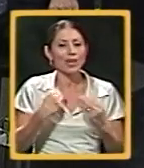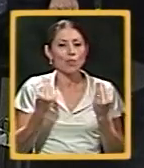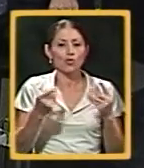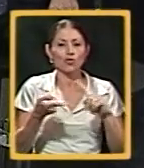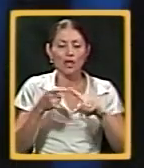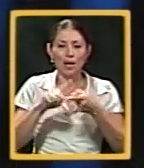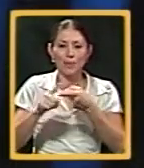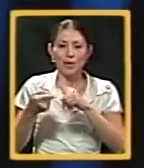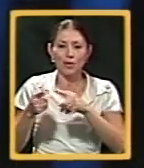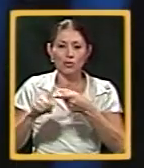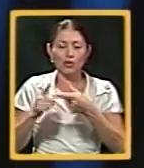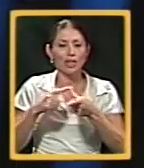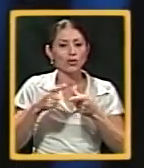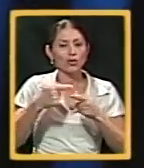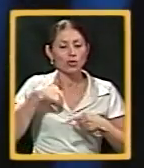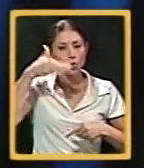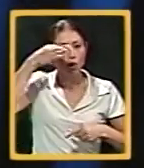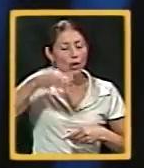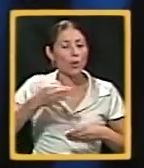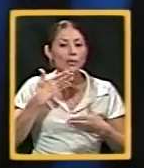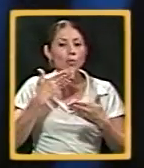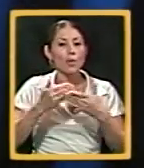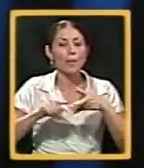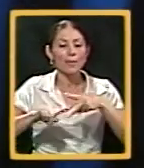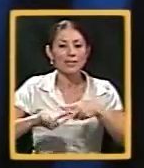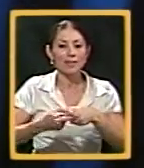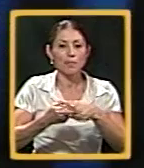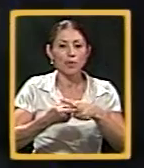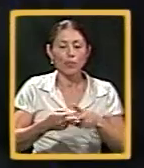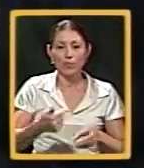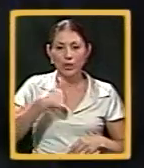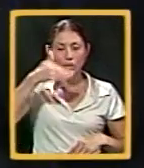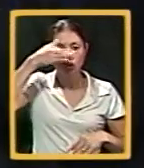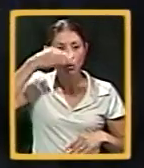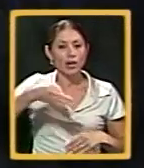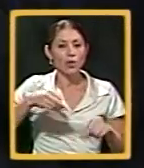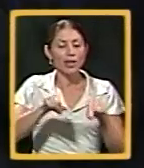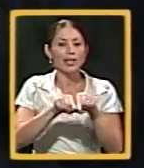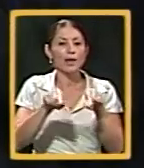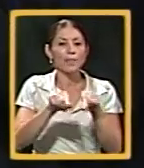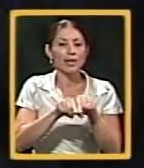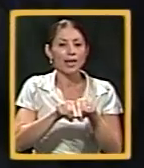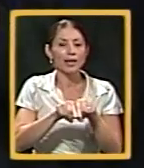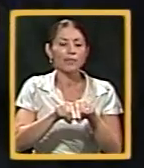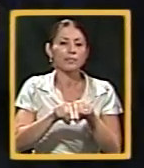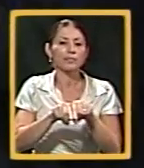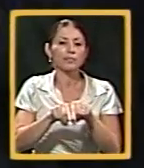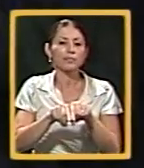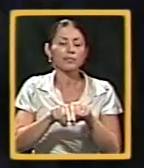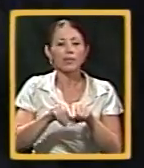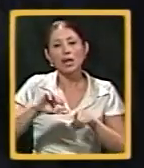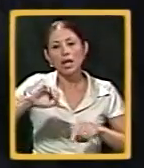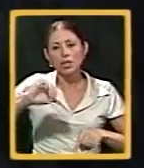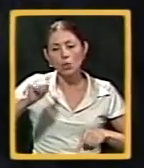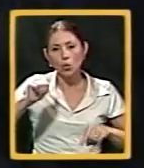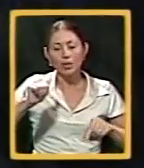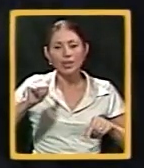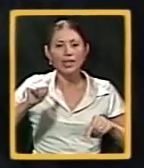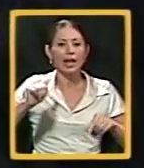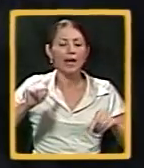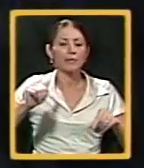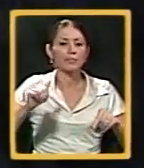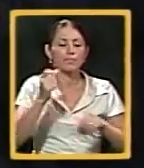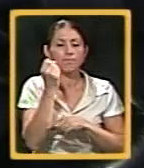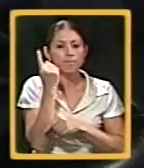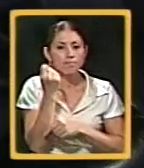que ese es un buen principio. Yo creo que también hay digamos, hay otra dimensión en términos de